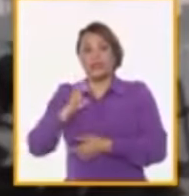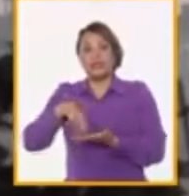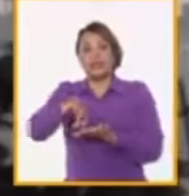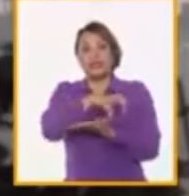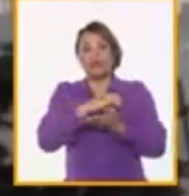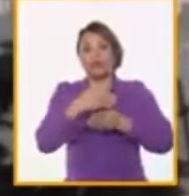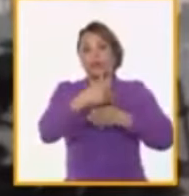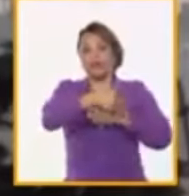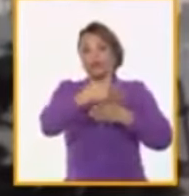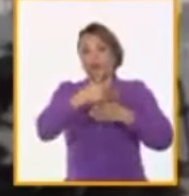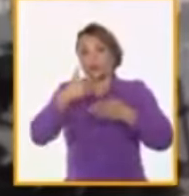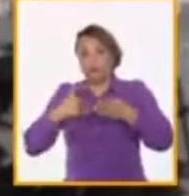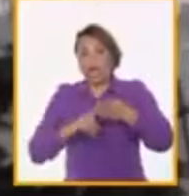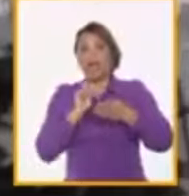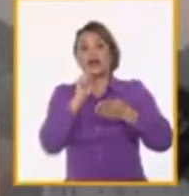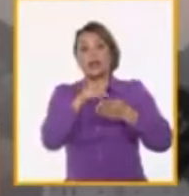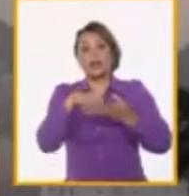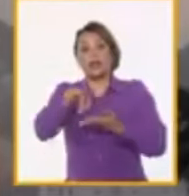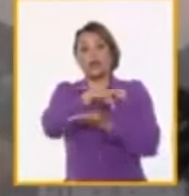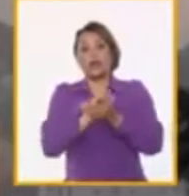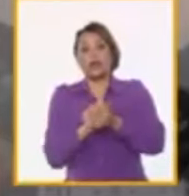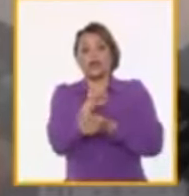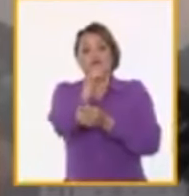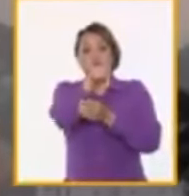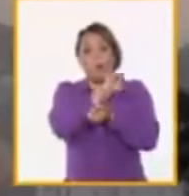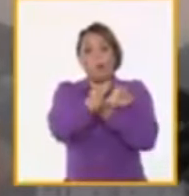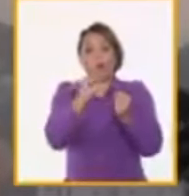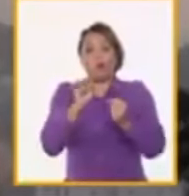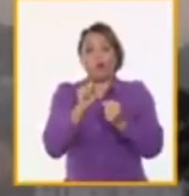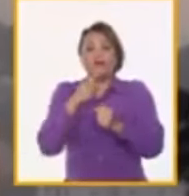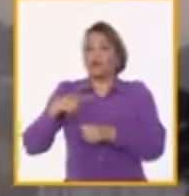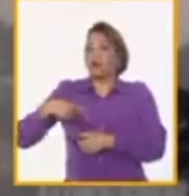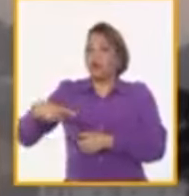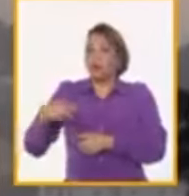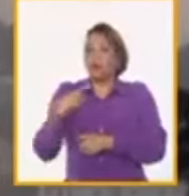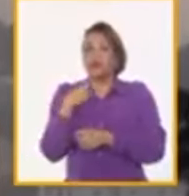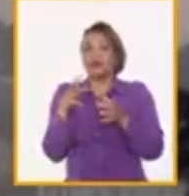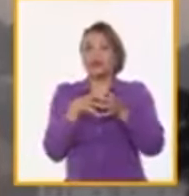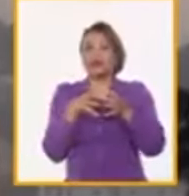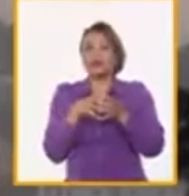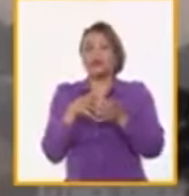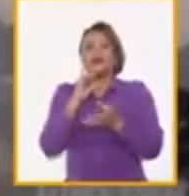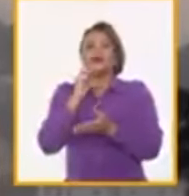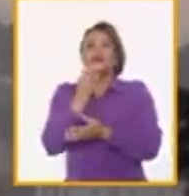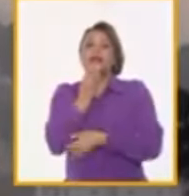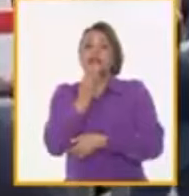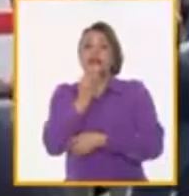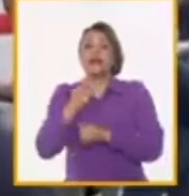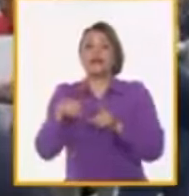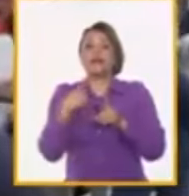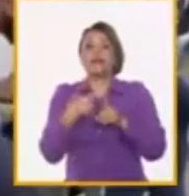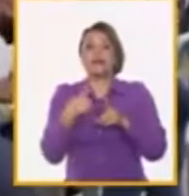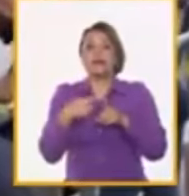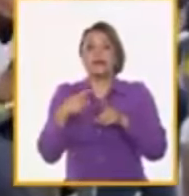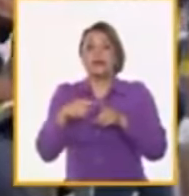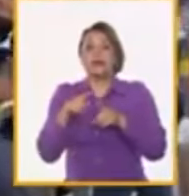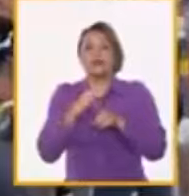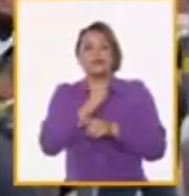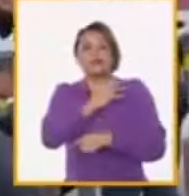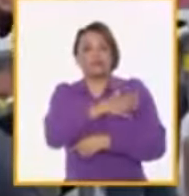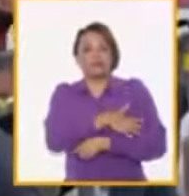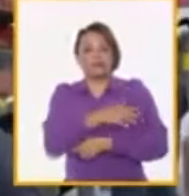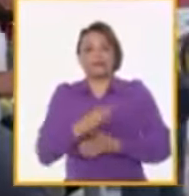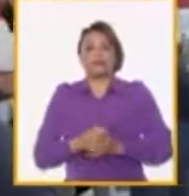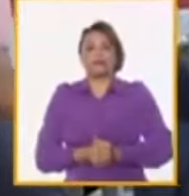ha convertido en escenario de disparos casi diarios entre el ejército israelí y Hezbollah, aliado de Hamás. En un comunicado, el